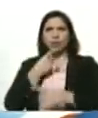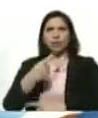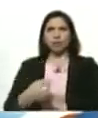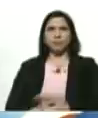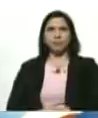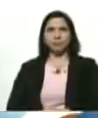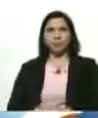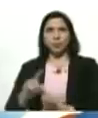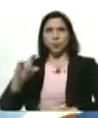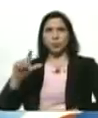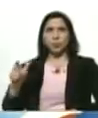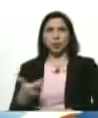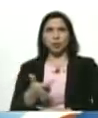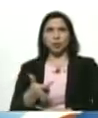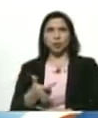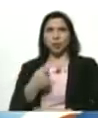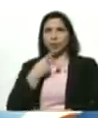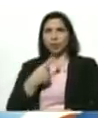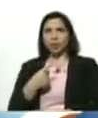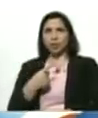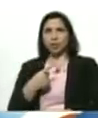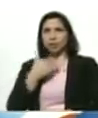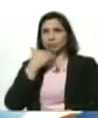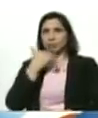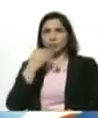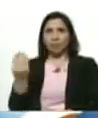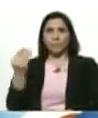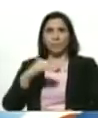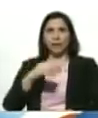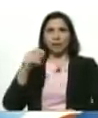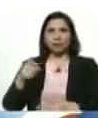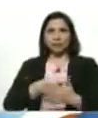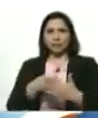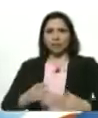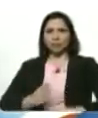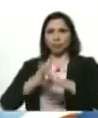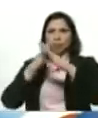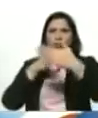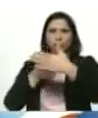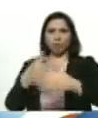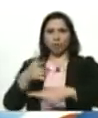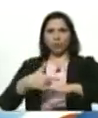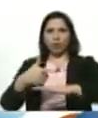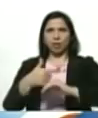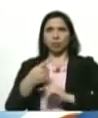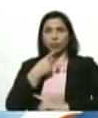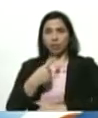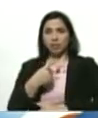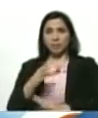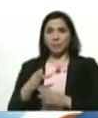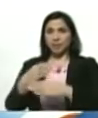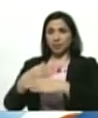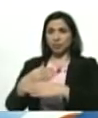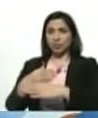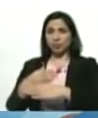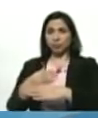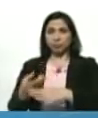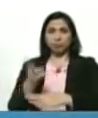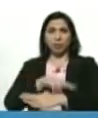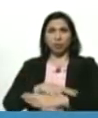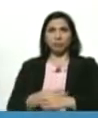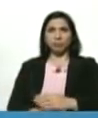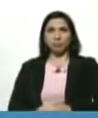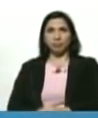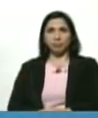cuando aseguró que se aproxima más sanciones contra el gobierno dice que la presión va a escalar